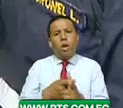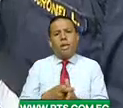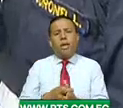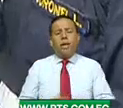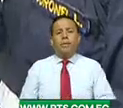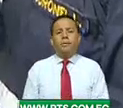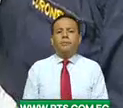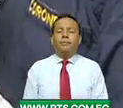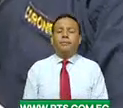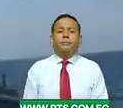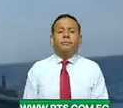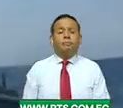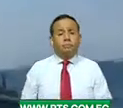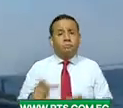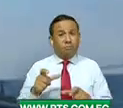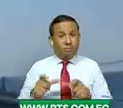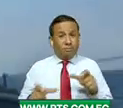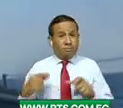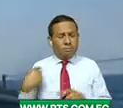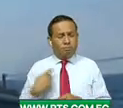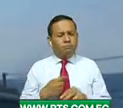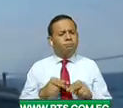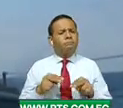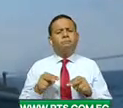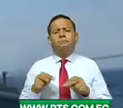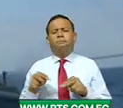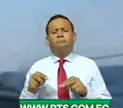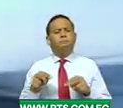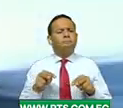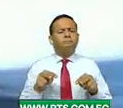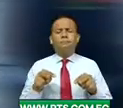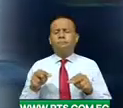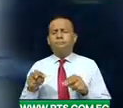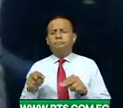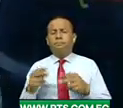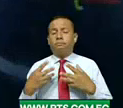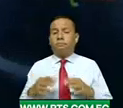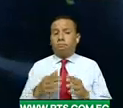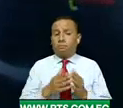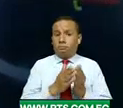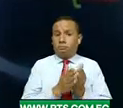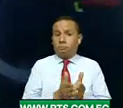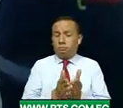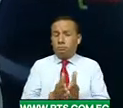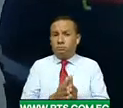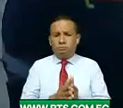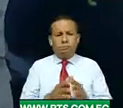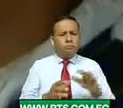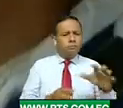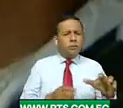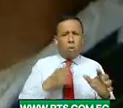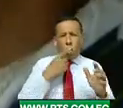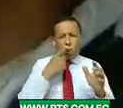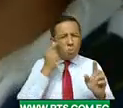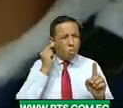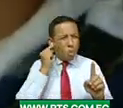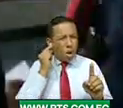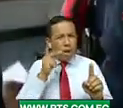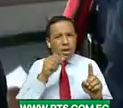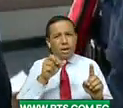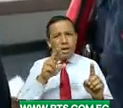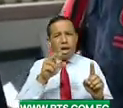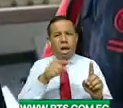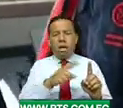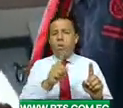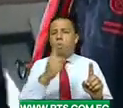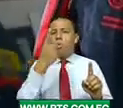Entre los uniformados que observamos en cada una de las áreas de este buque de guerra está la alférez de fragata Karen Albarracín, la única mujer